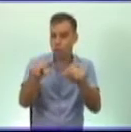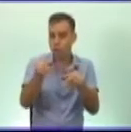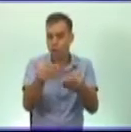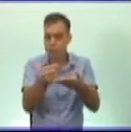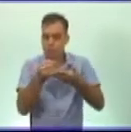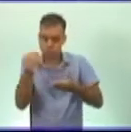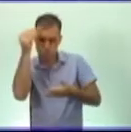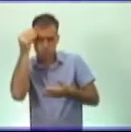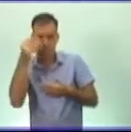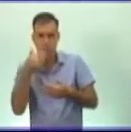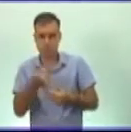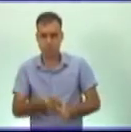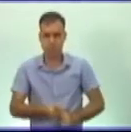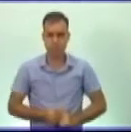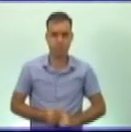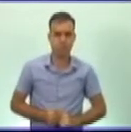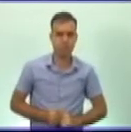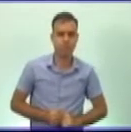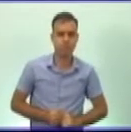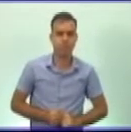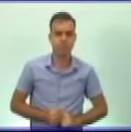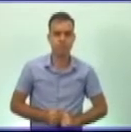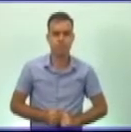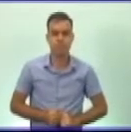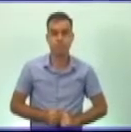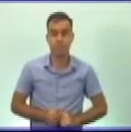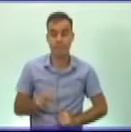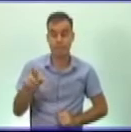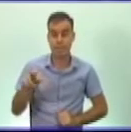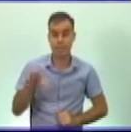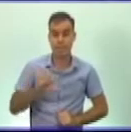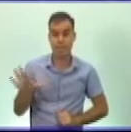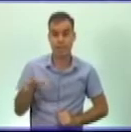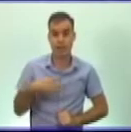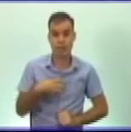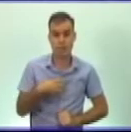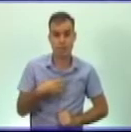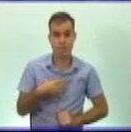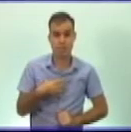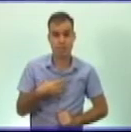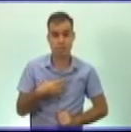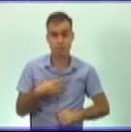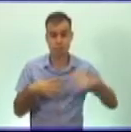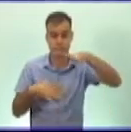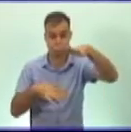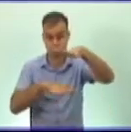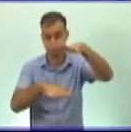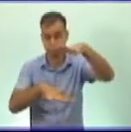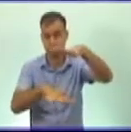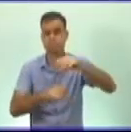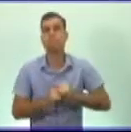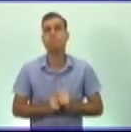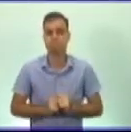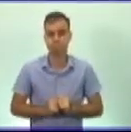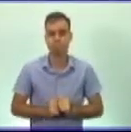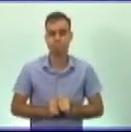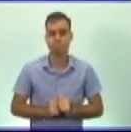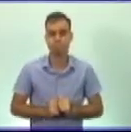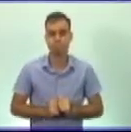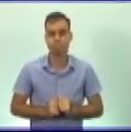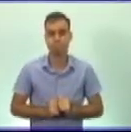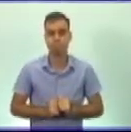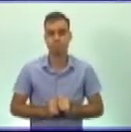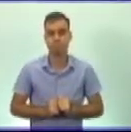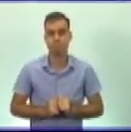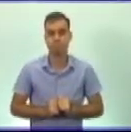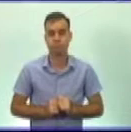análisis. Ya tenemos entonces el radio de la circunferencia de las bases. Ajá, se incorpora